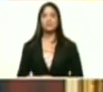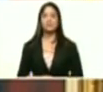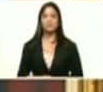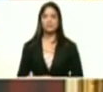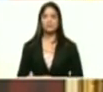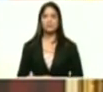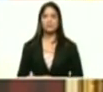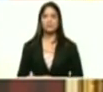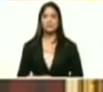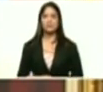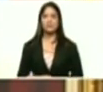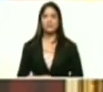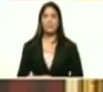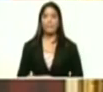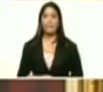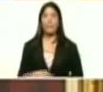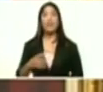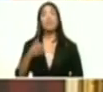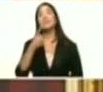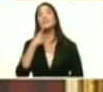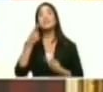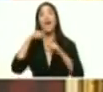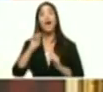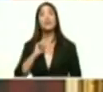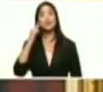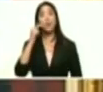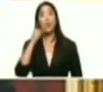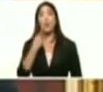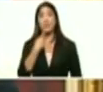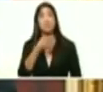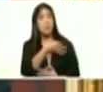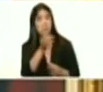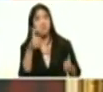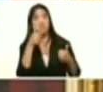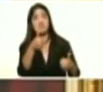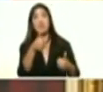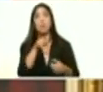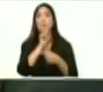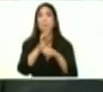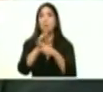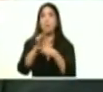Que debutó bien, dice Aristóbulo. Línea entre dos triples, ¿verdad?